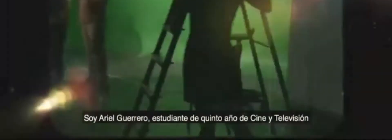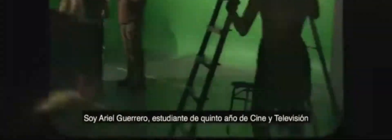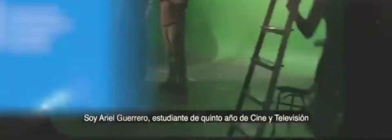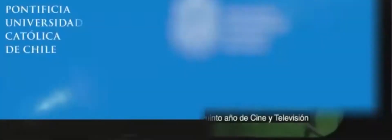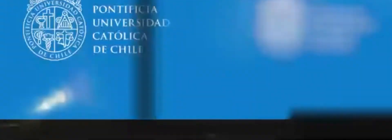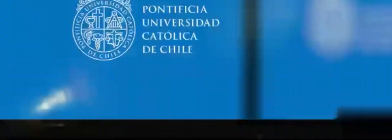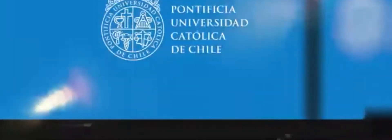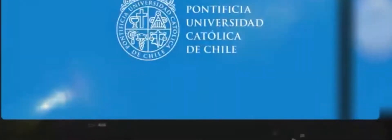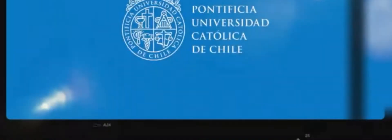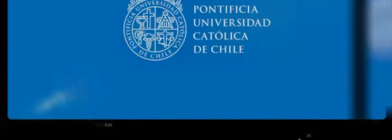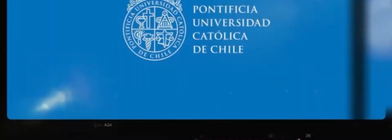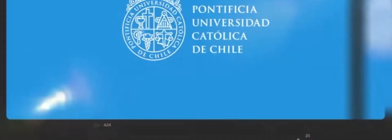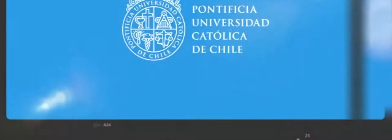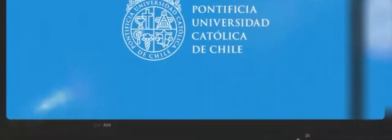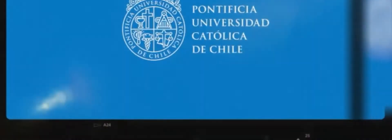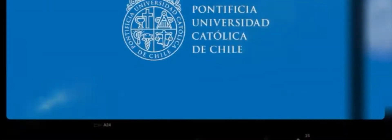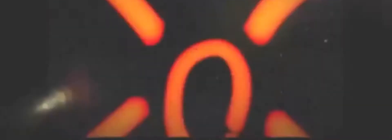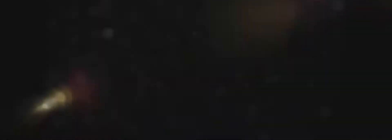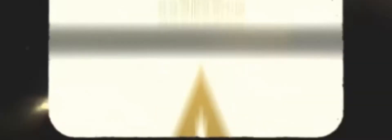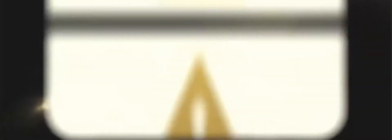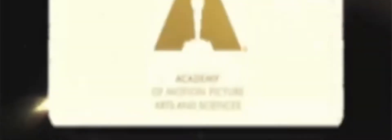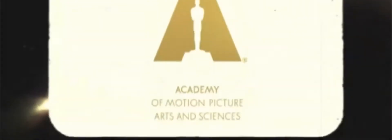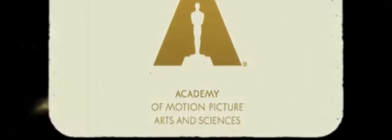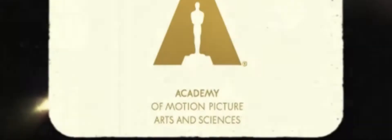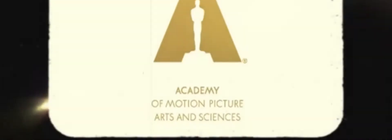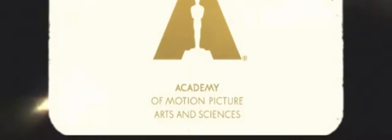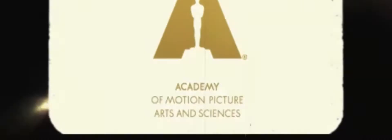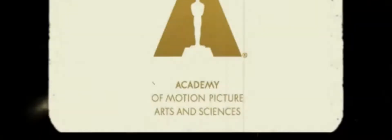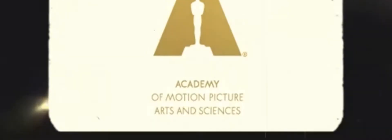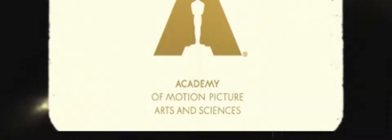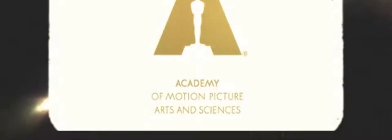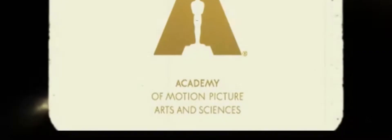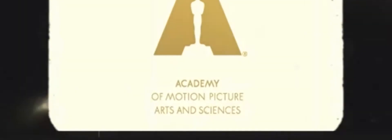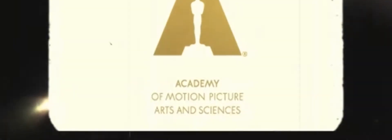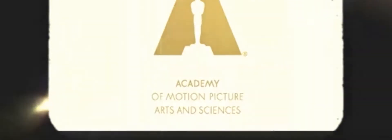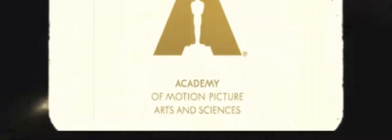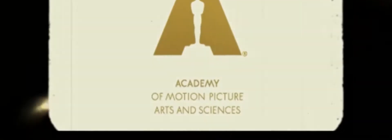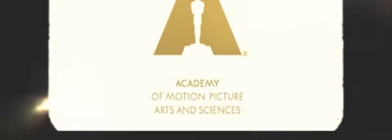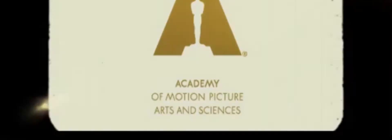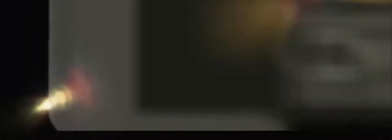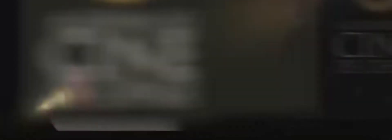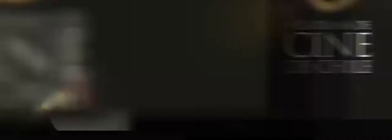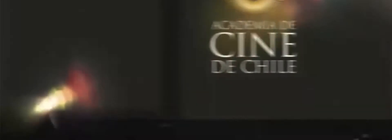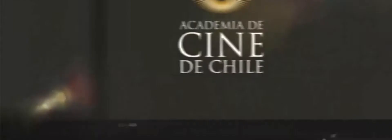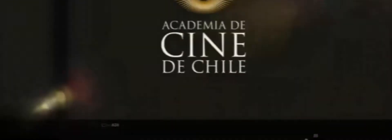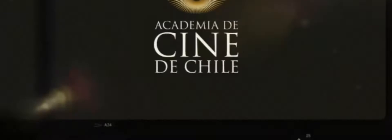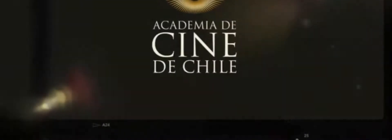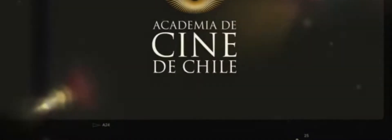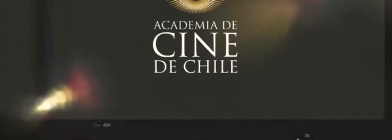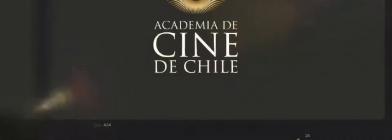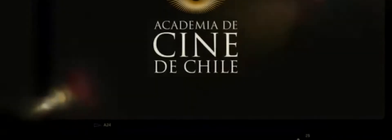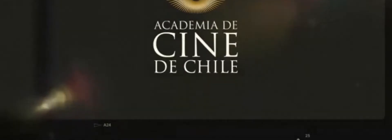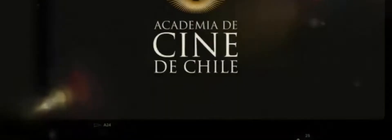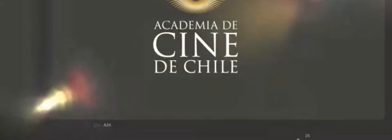de dirección audiovisual de la universidad católica es miembro de la academia de las artes y ciencias cinematográficas de eeuu y de la